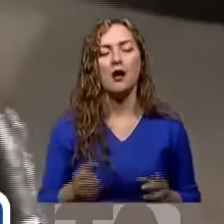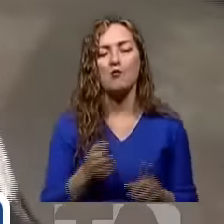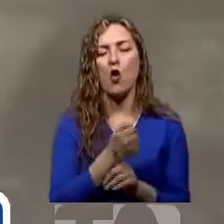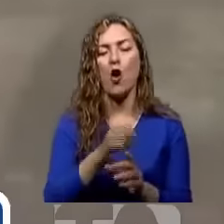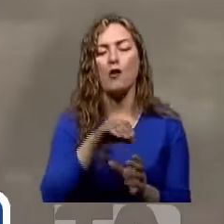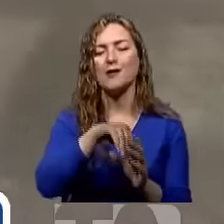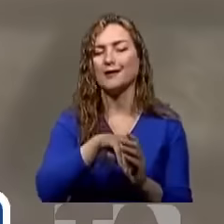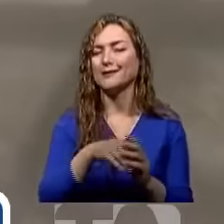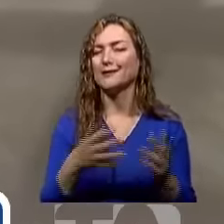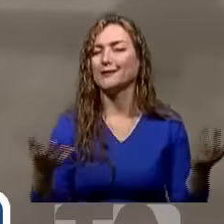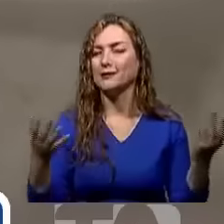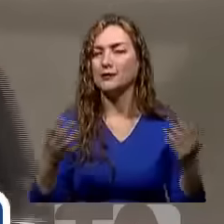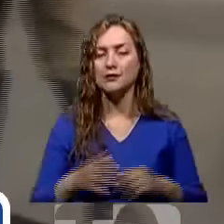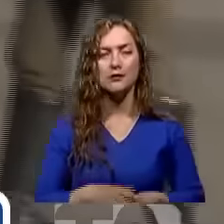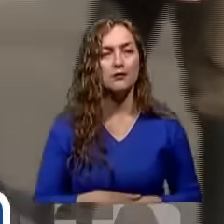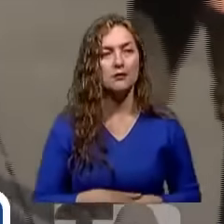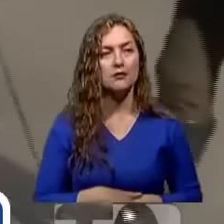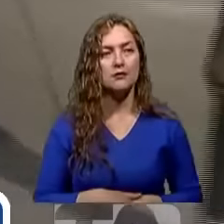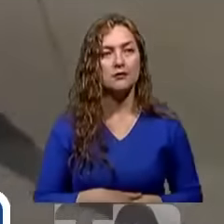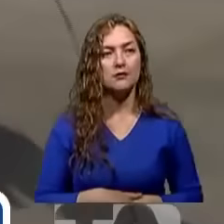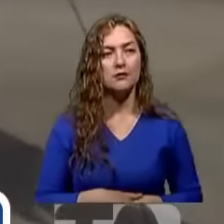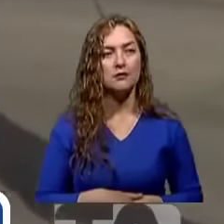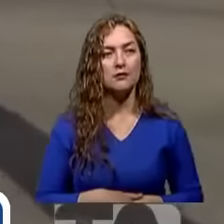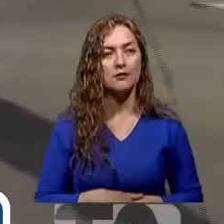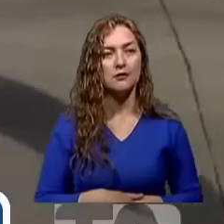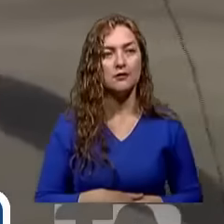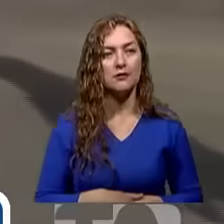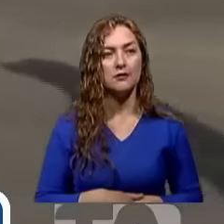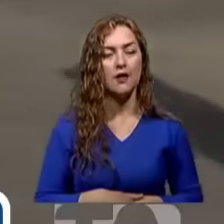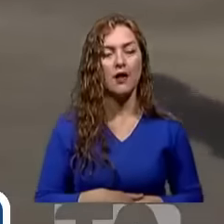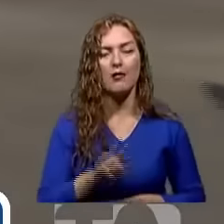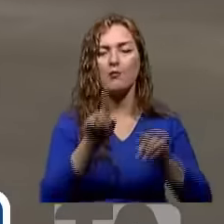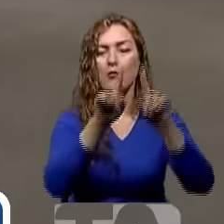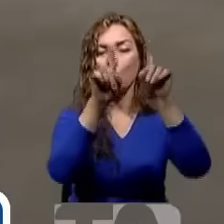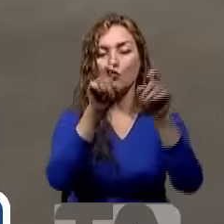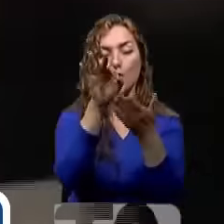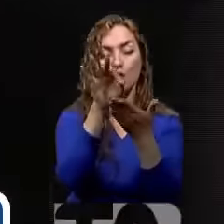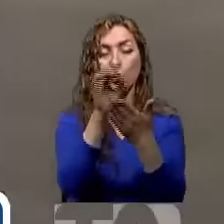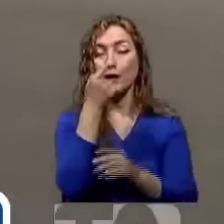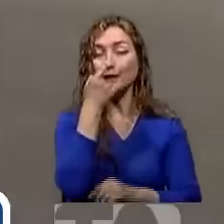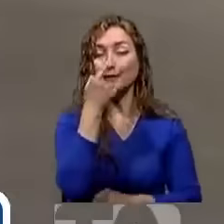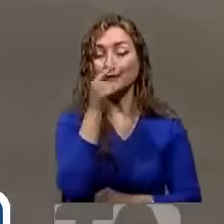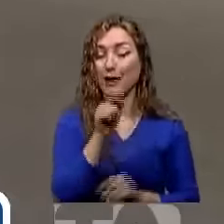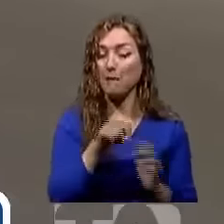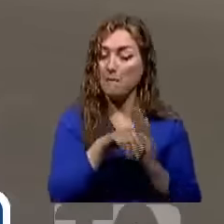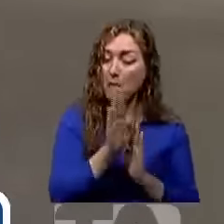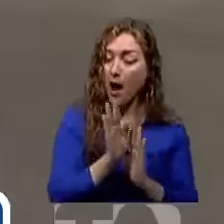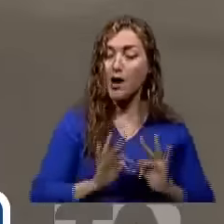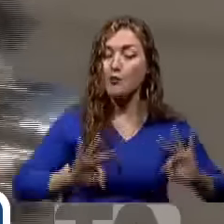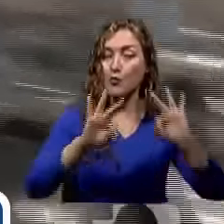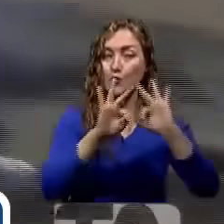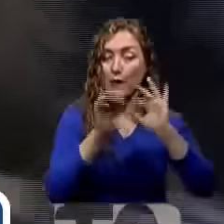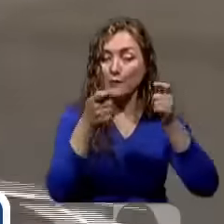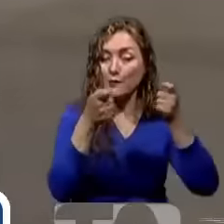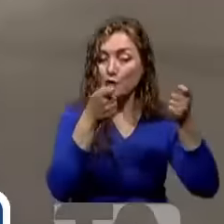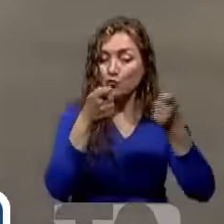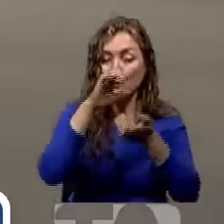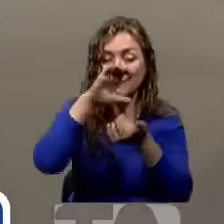interpersonal. Perfecto, ahora comentarnos, si bien San Roque es una de las zonas de interés aquí en el Centro Histórico, que también es